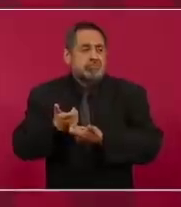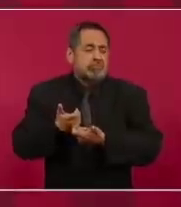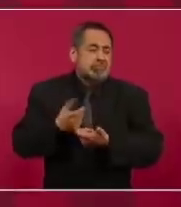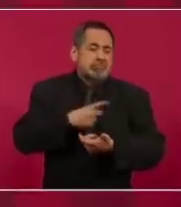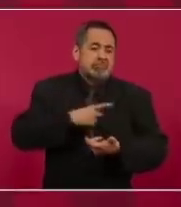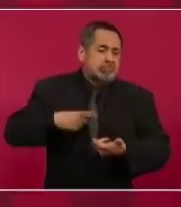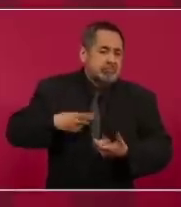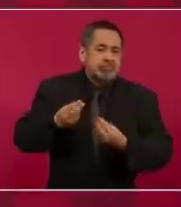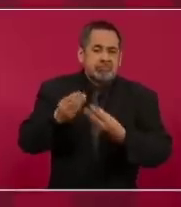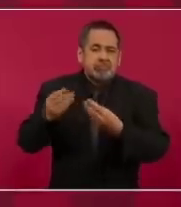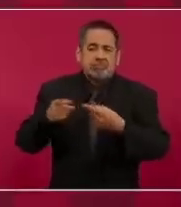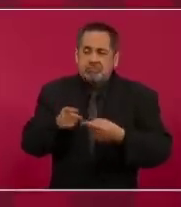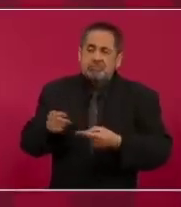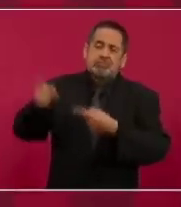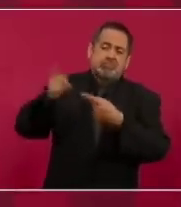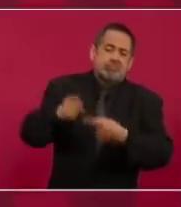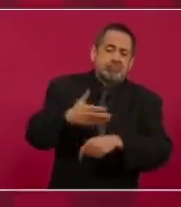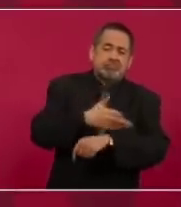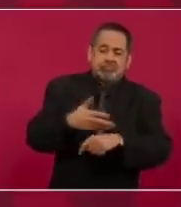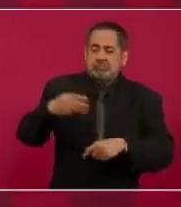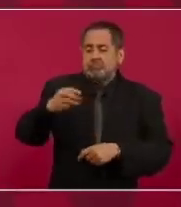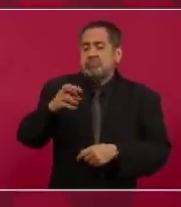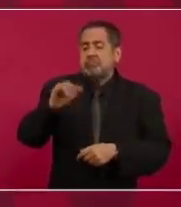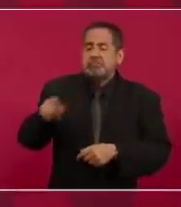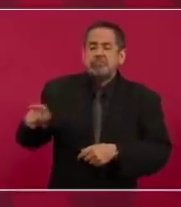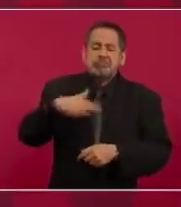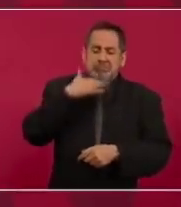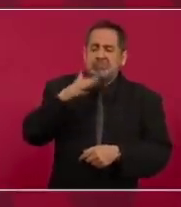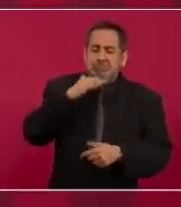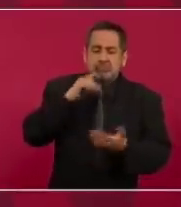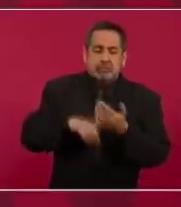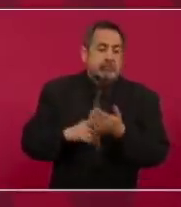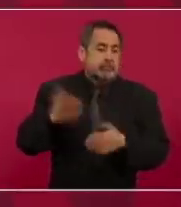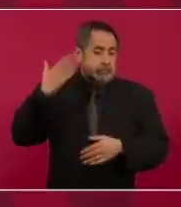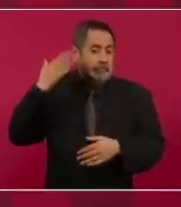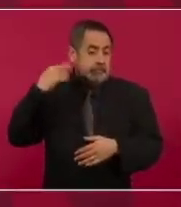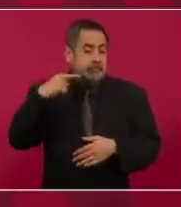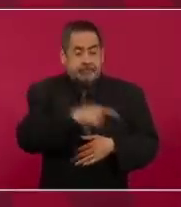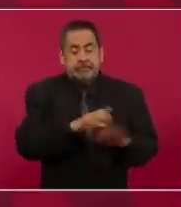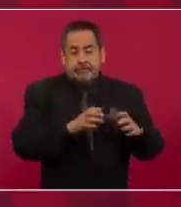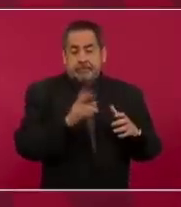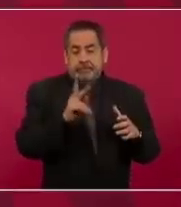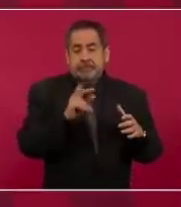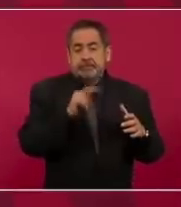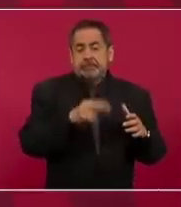que eran unos corruptos. Esa era su campaña de los panistas en Coahuila.